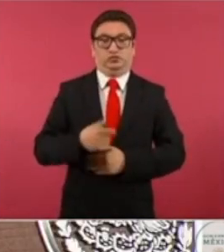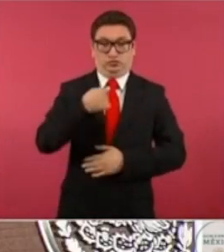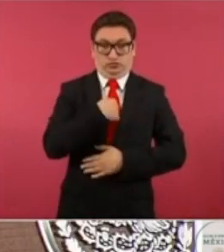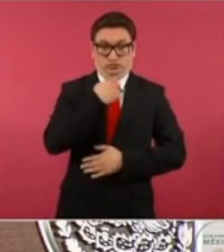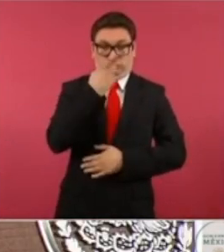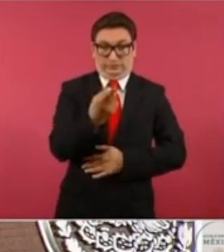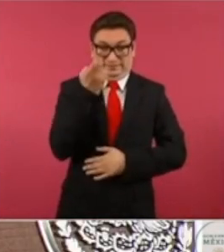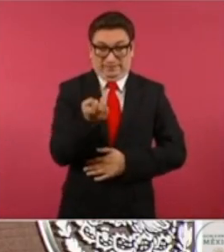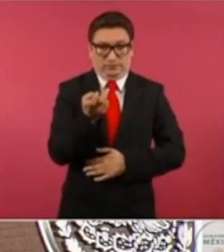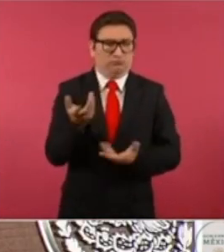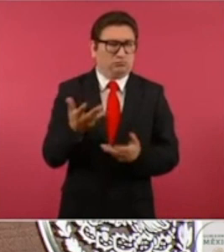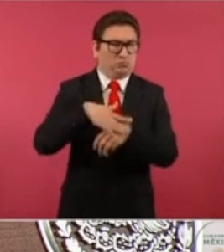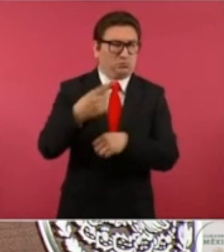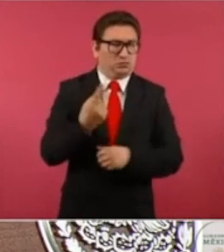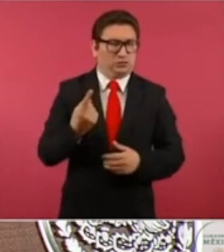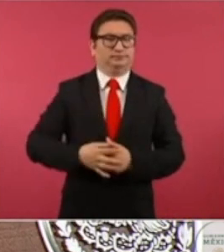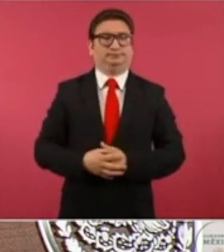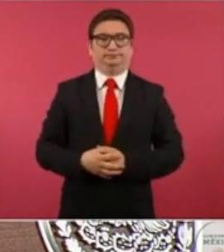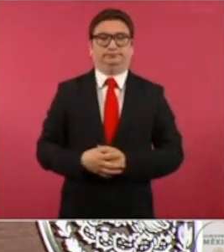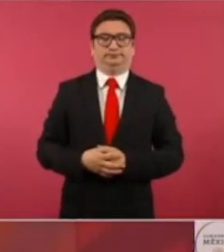esto porque